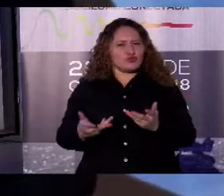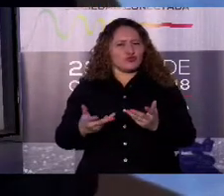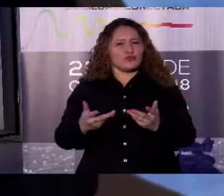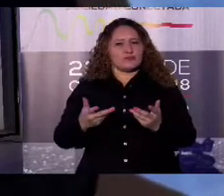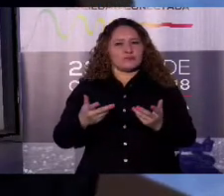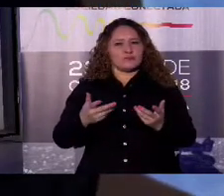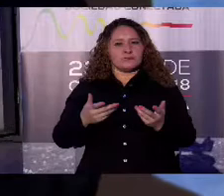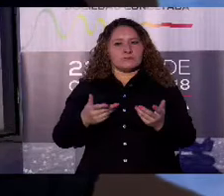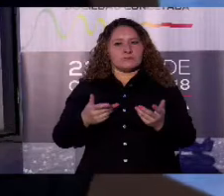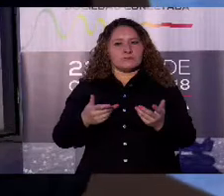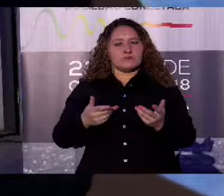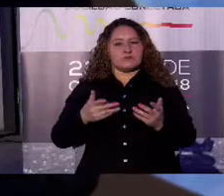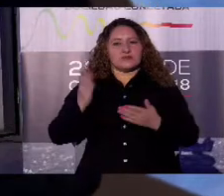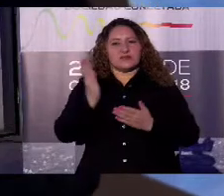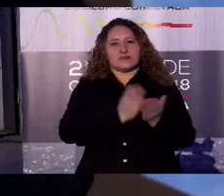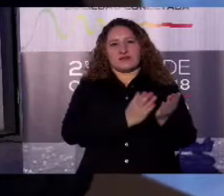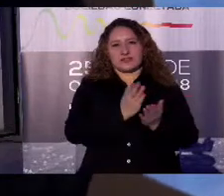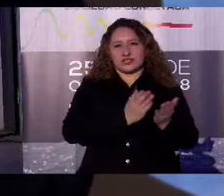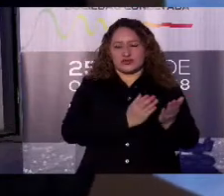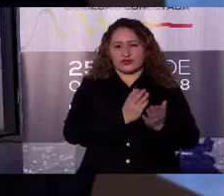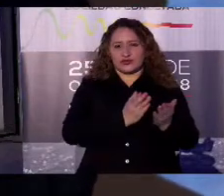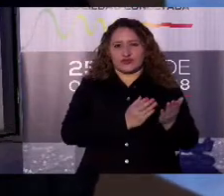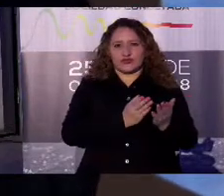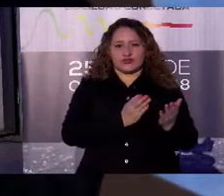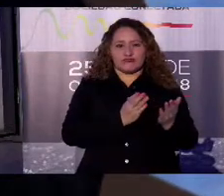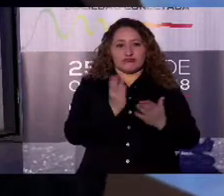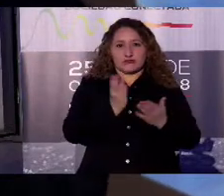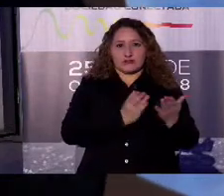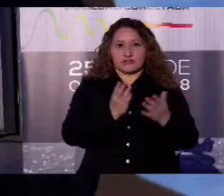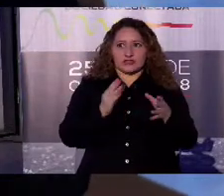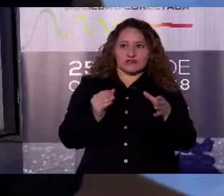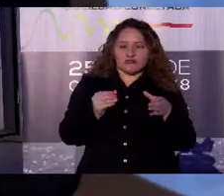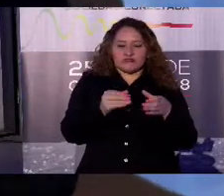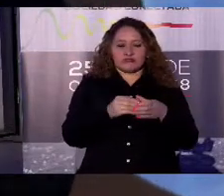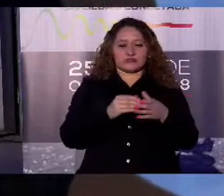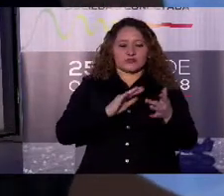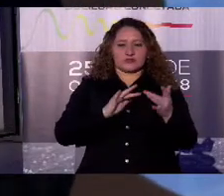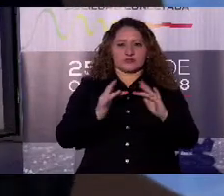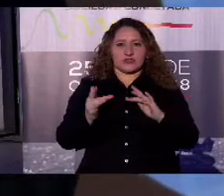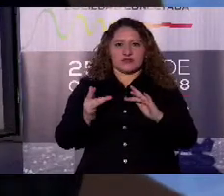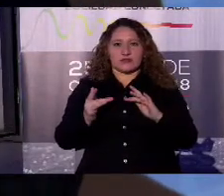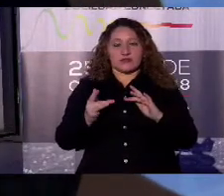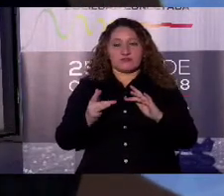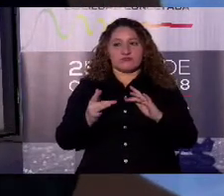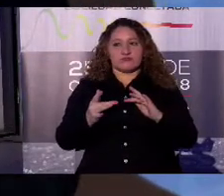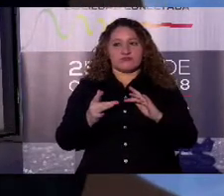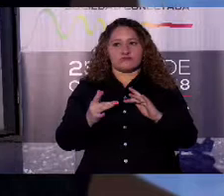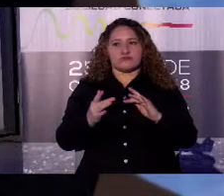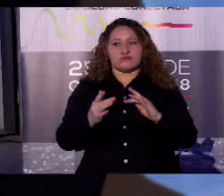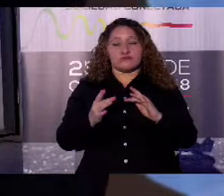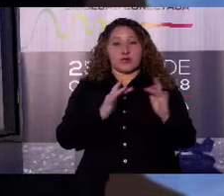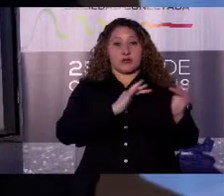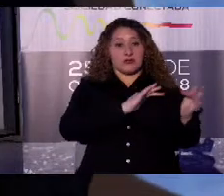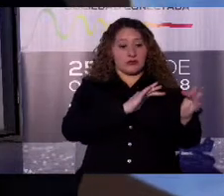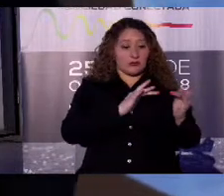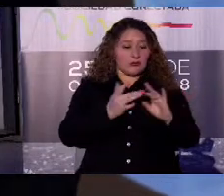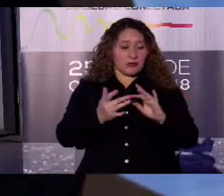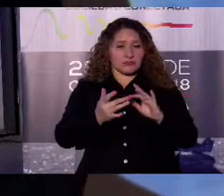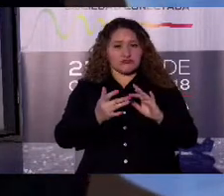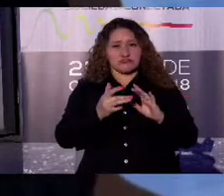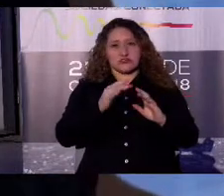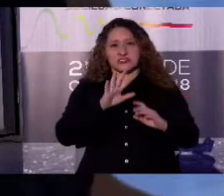se daban o daban el servicio que podían, ¿no? Es decir, el servicio se adaptaba a la red. Si la red podía dar 5 megabits,